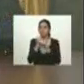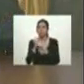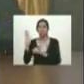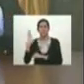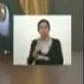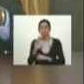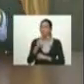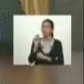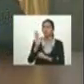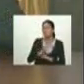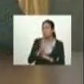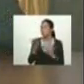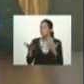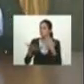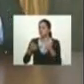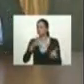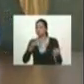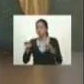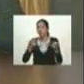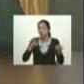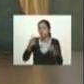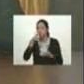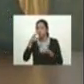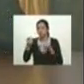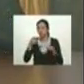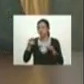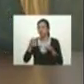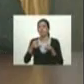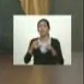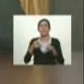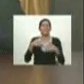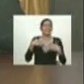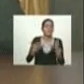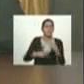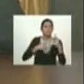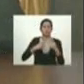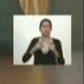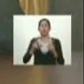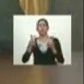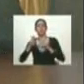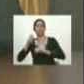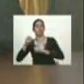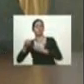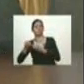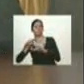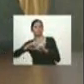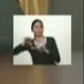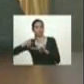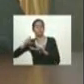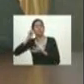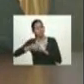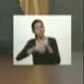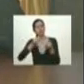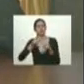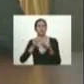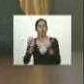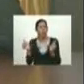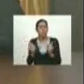tal cosa la materia prima lo otro ya estamos produciendo esto y la distribución la nueva distribución Hay que hacerlo